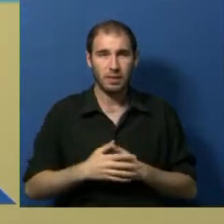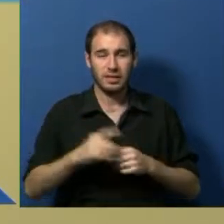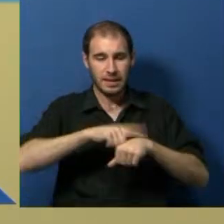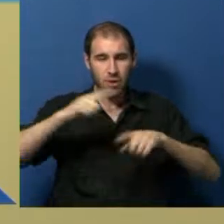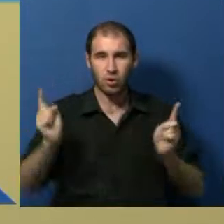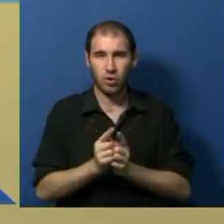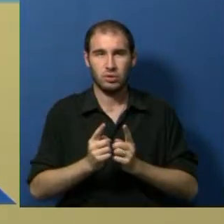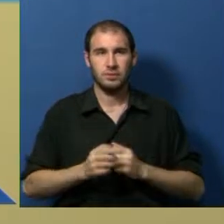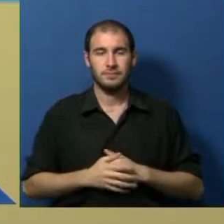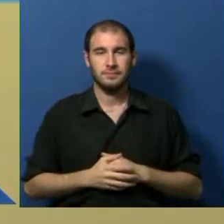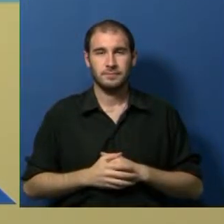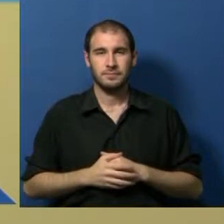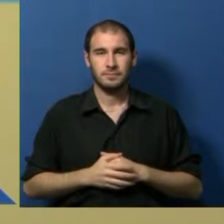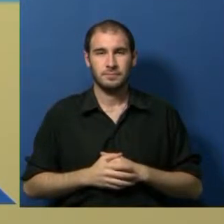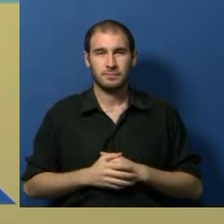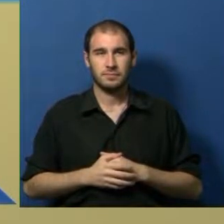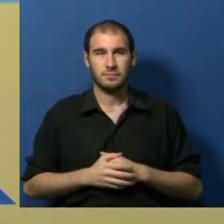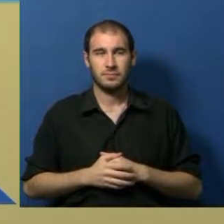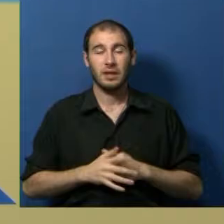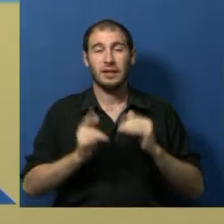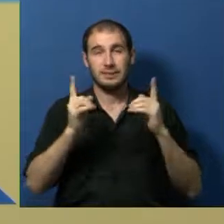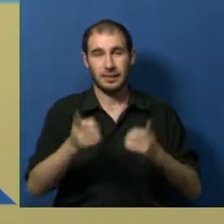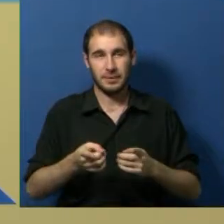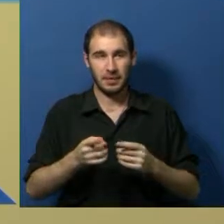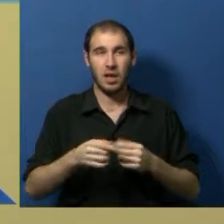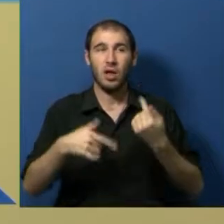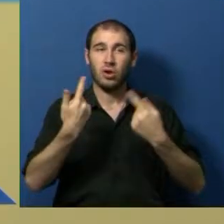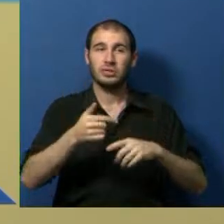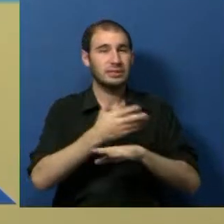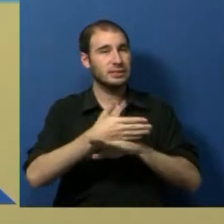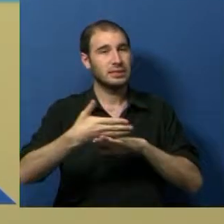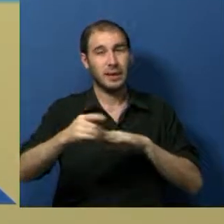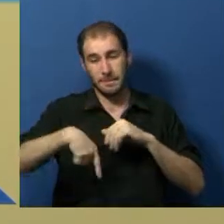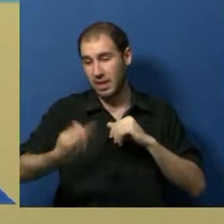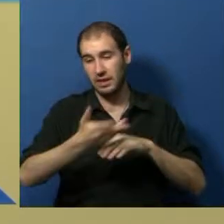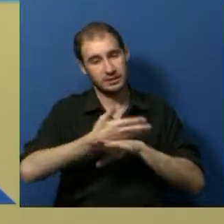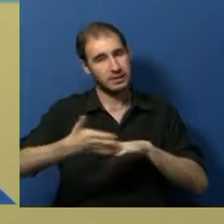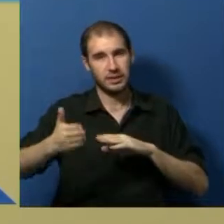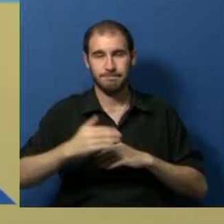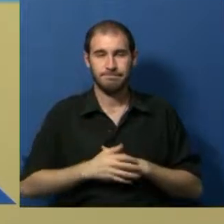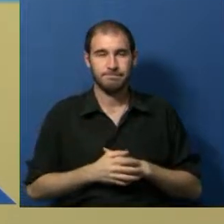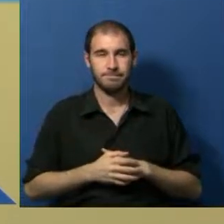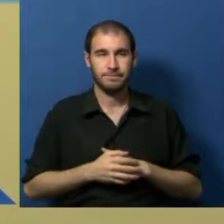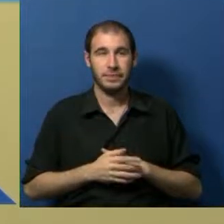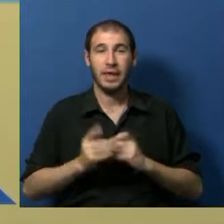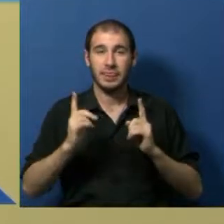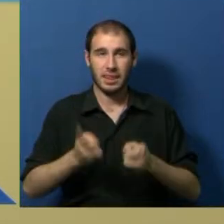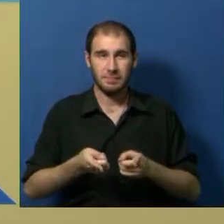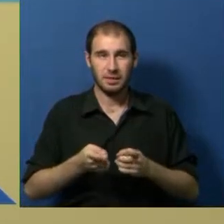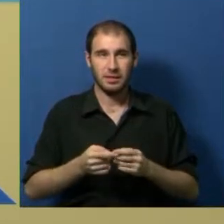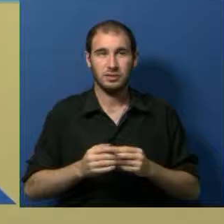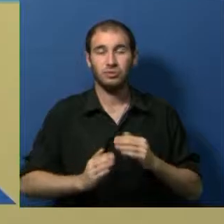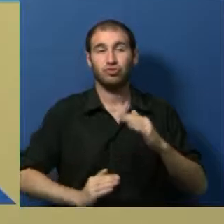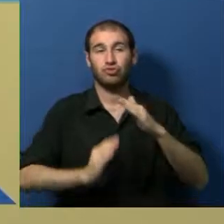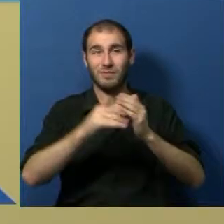cortos periodos de tiempo. Y se espera que las condiciones continúen durante el día de mañana. Bien, bien. Incluso llegando a un